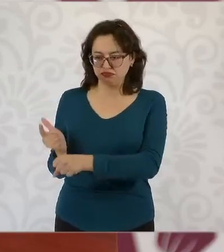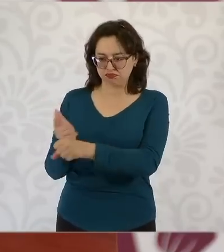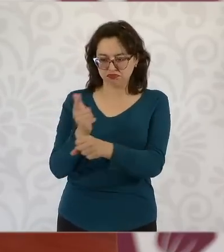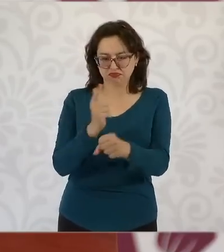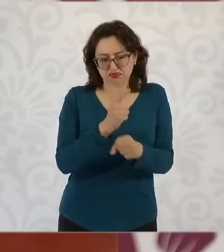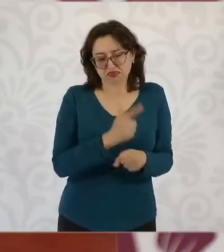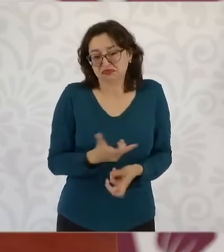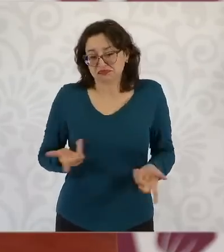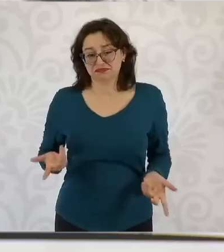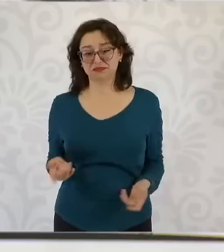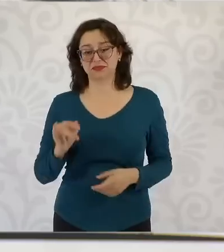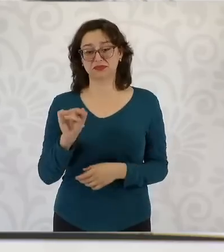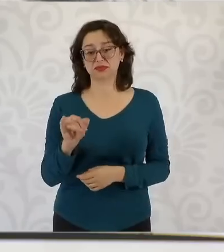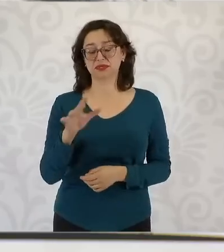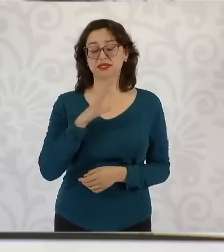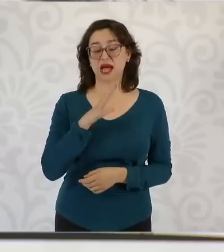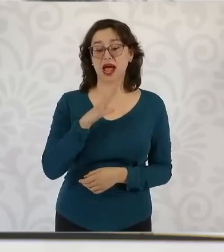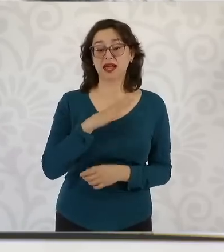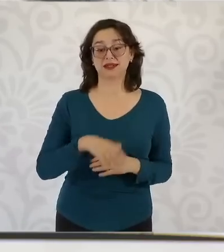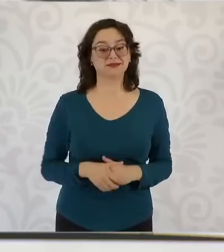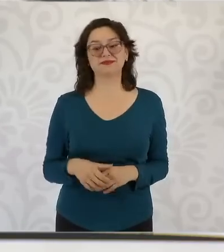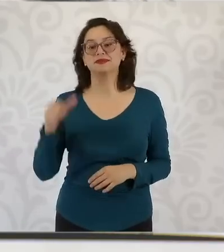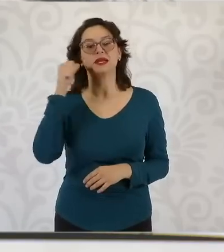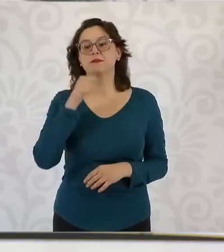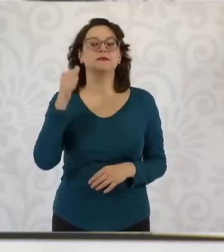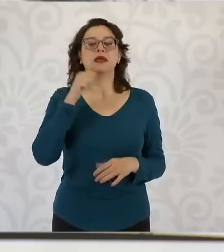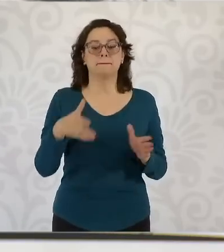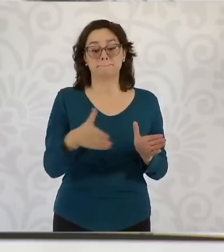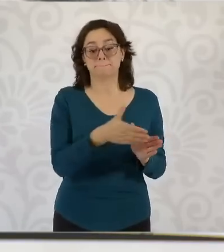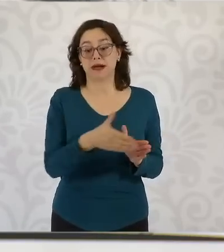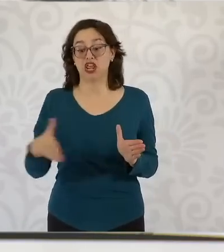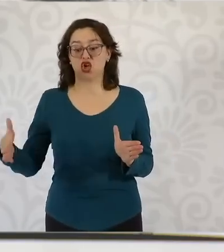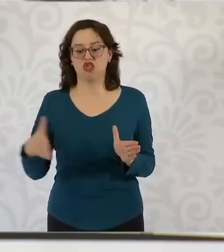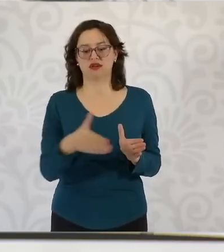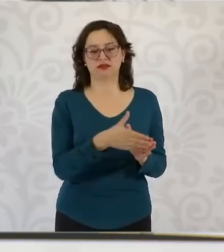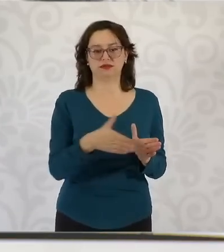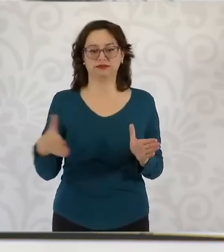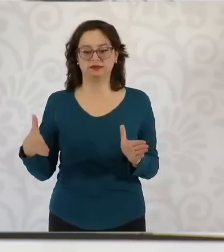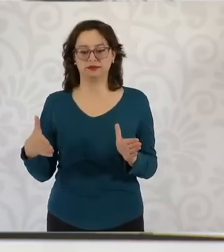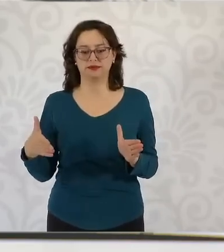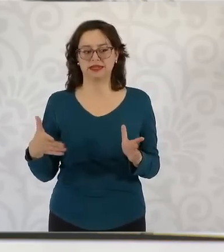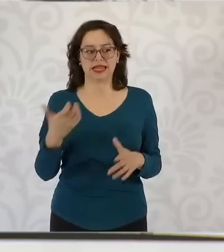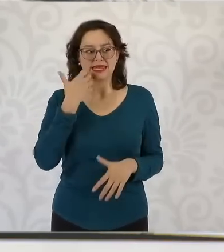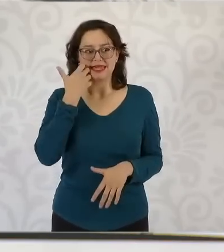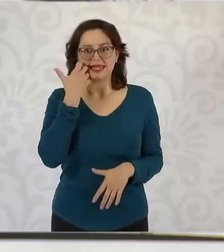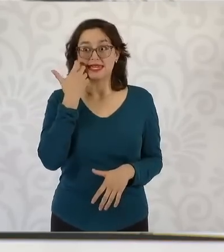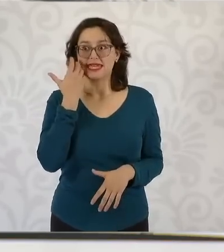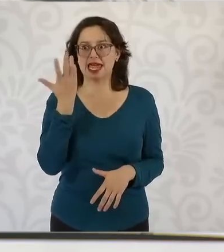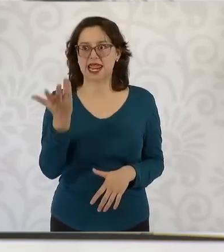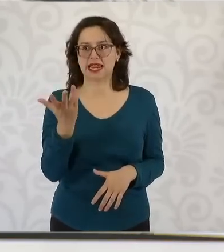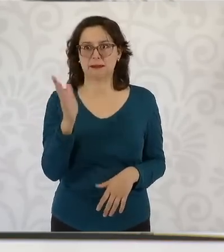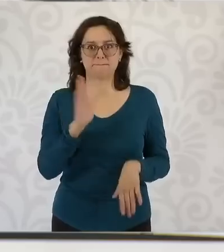hemos visto. Hay periodos en donde quieren subir una